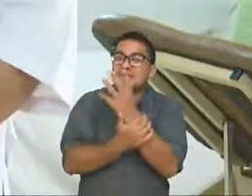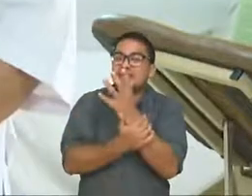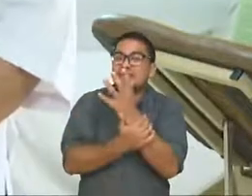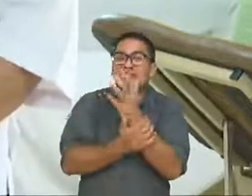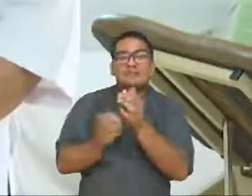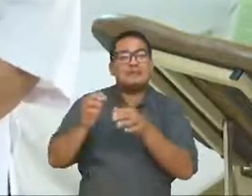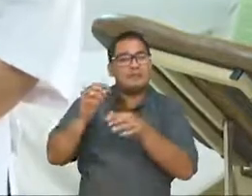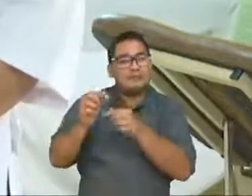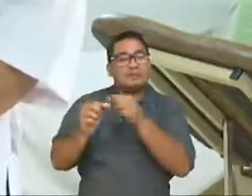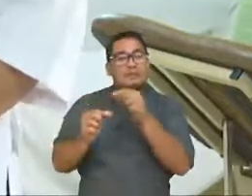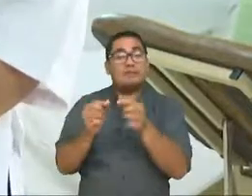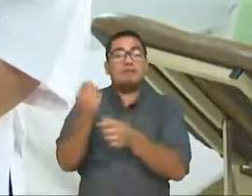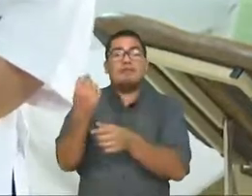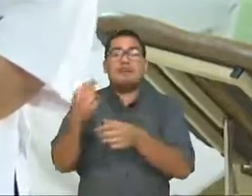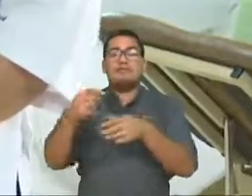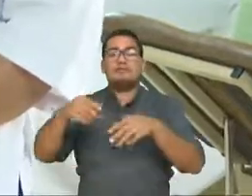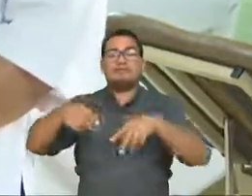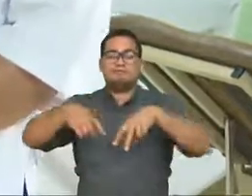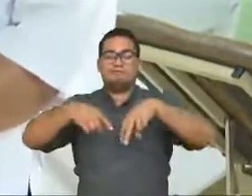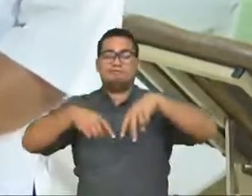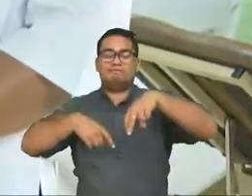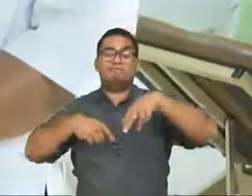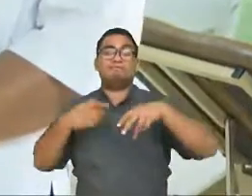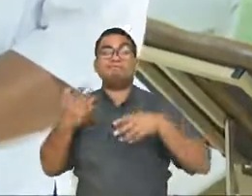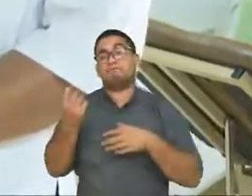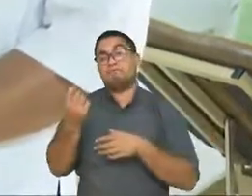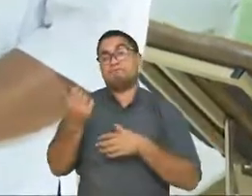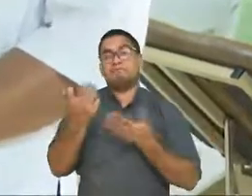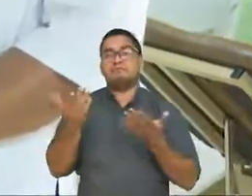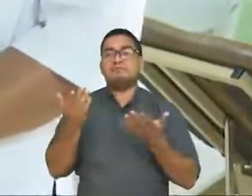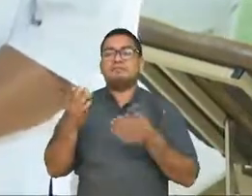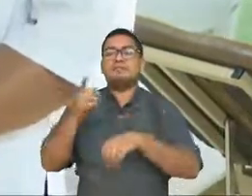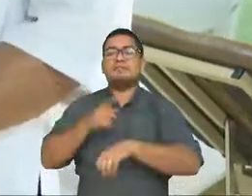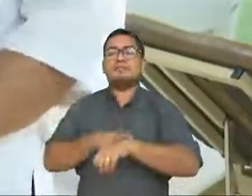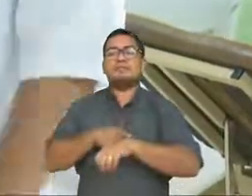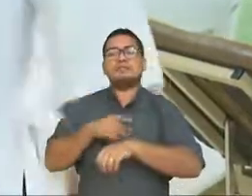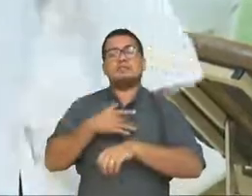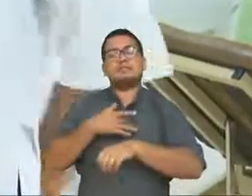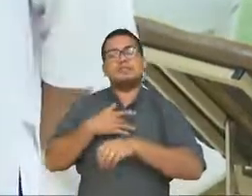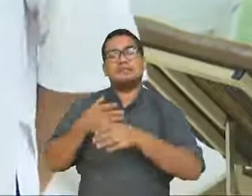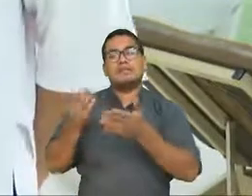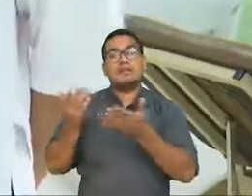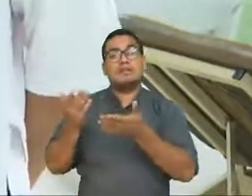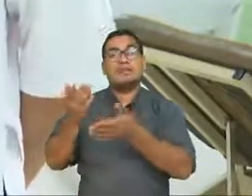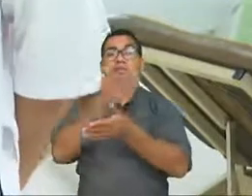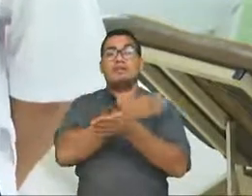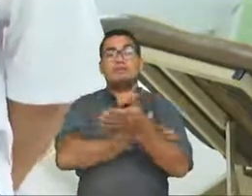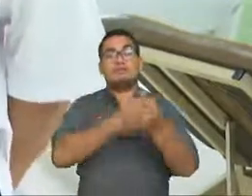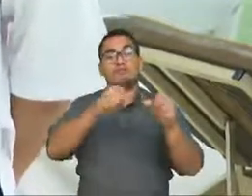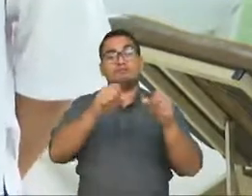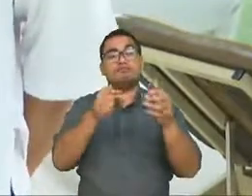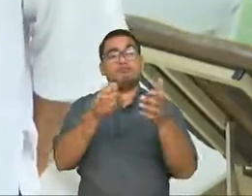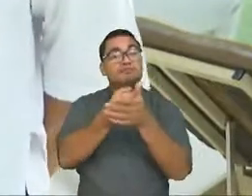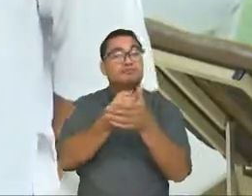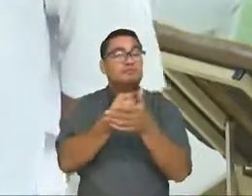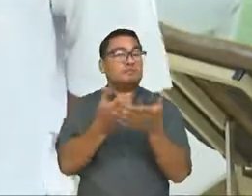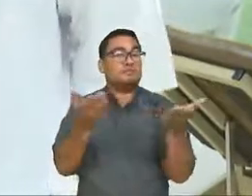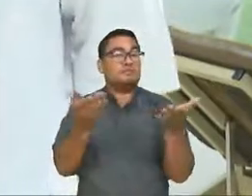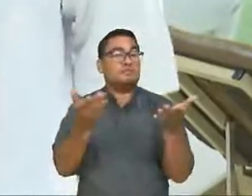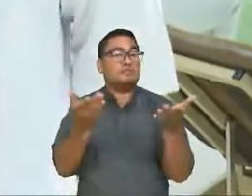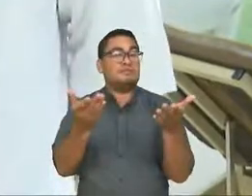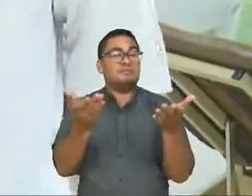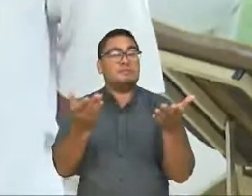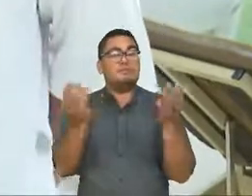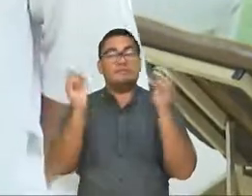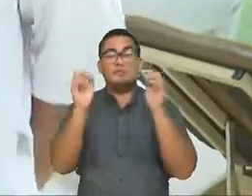no. ¿Cuánto tiempo necesita, por ejemplo, un paciente así como él, que sufrió un accidente de tránsito en moto,